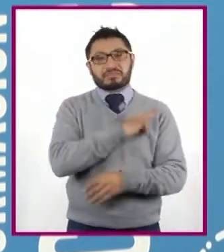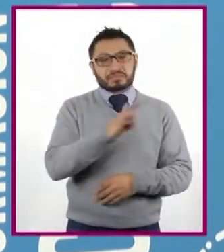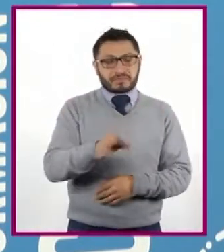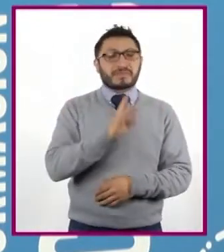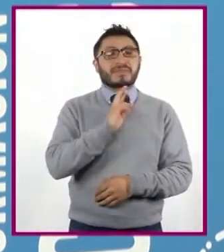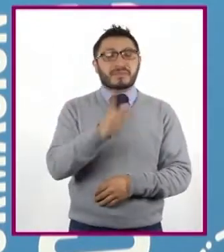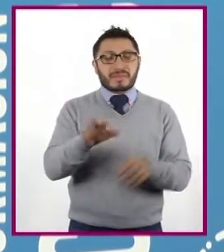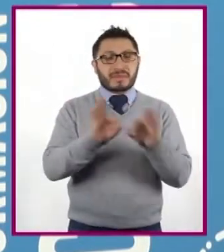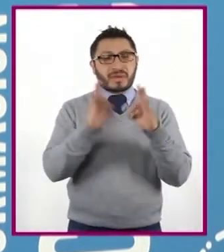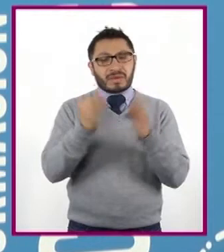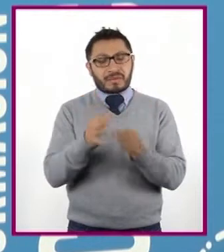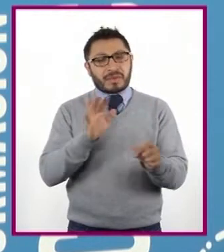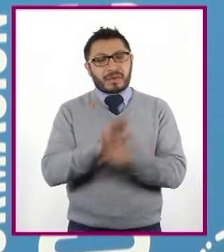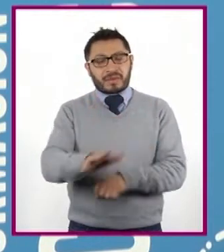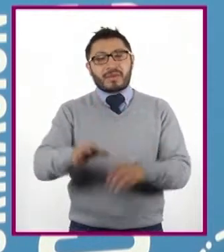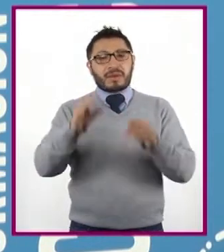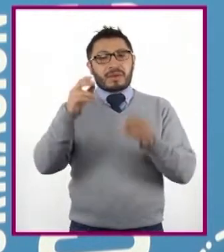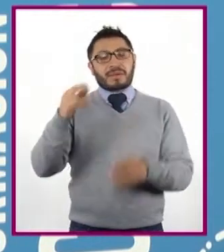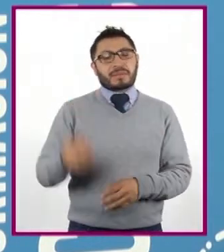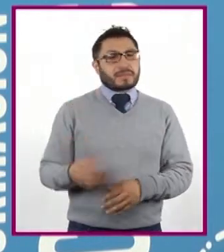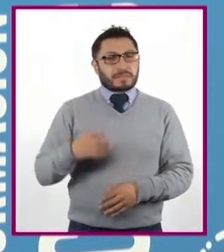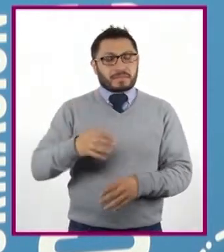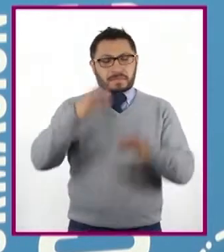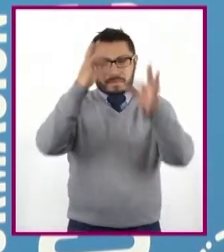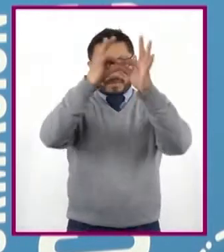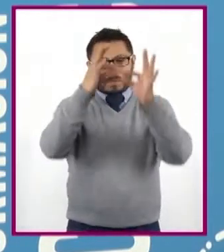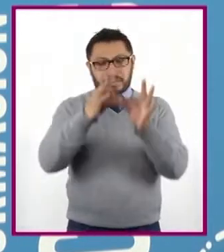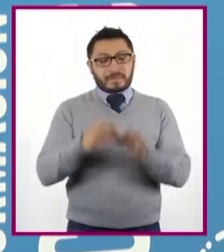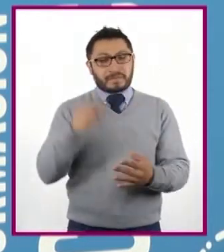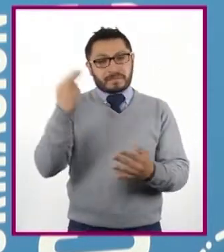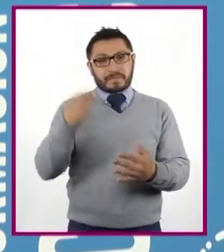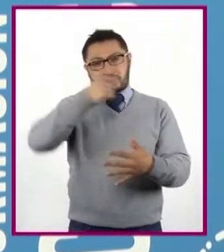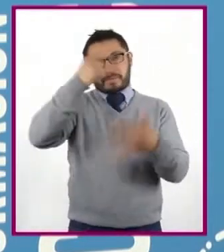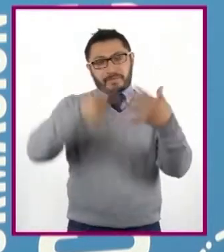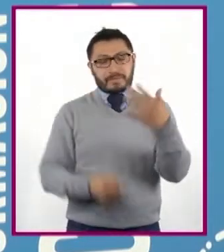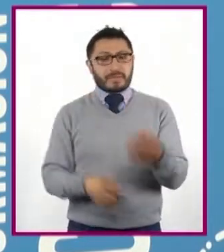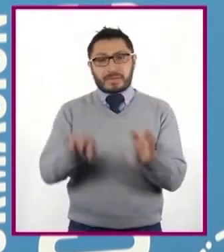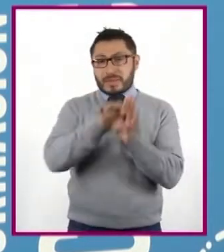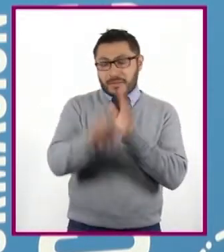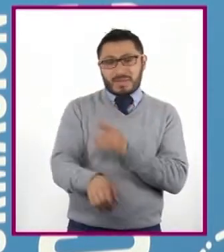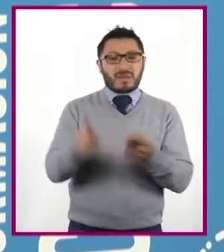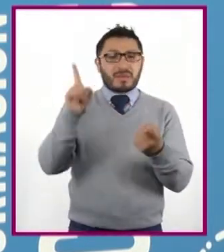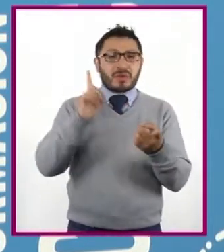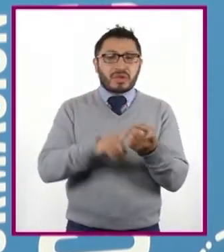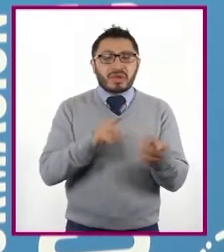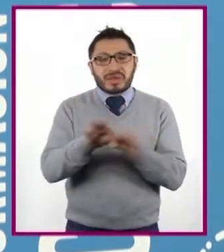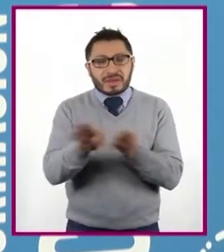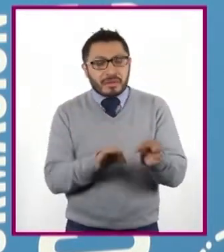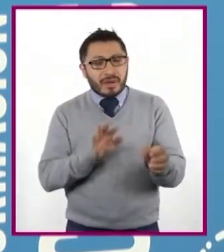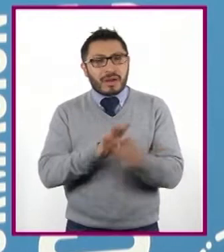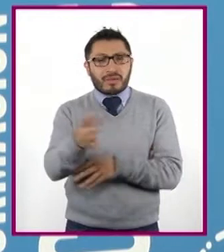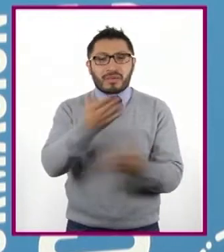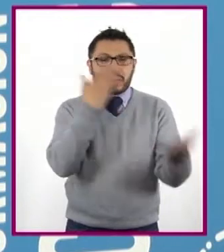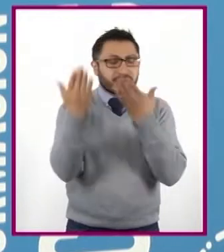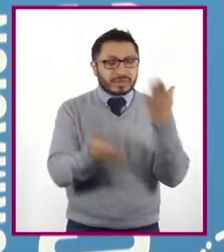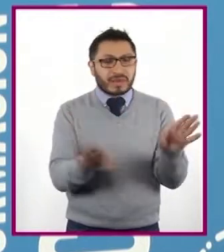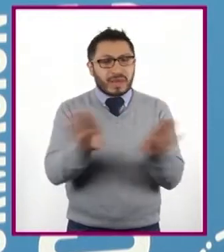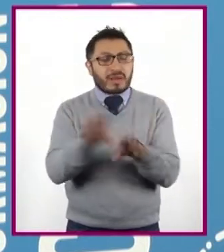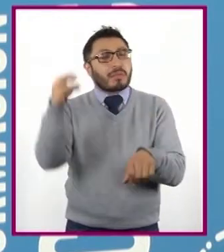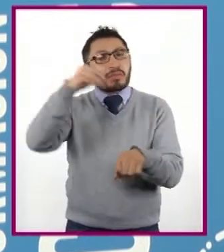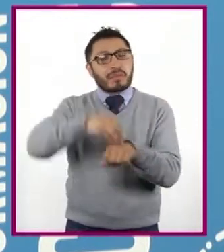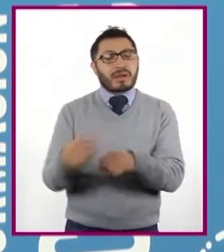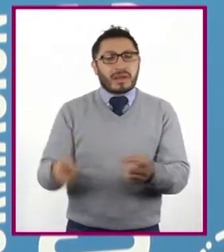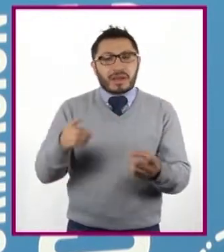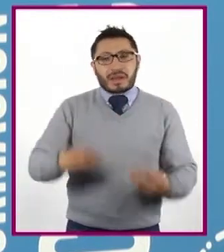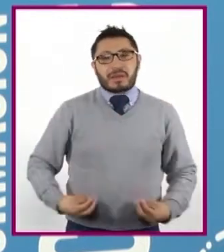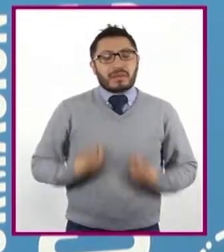de satisfacer sus necesidades, elegir dónde trabajar, qué estudiar, cómo comportarse, dónde